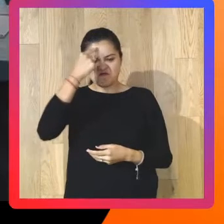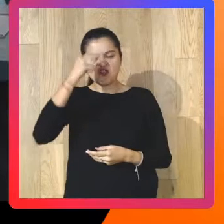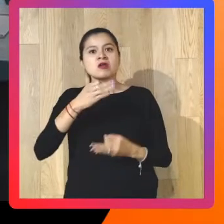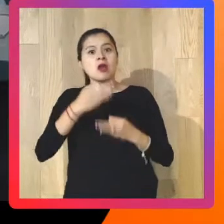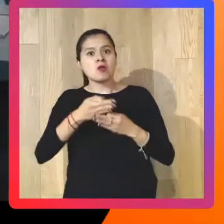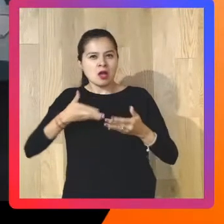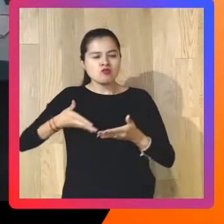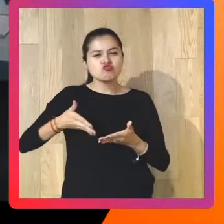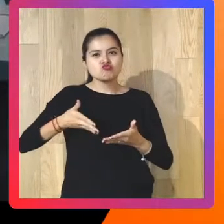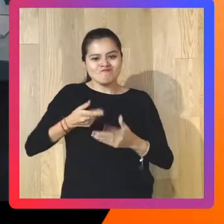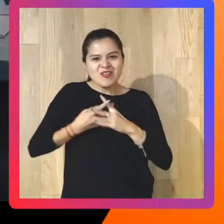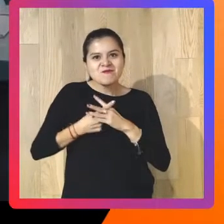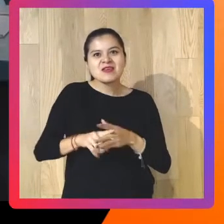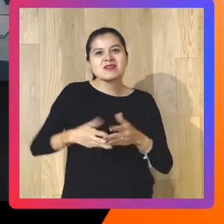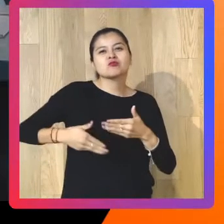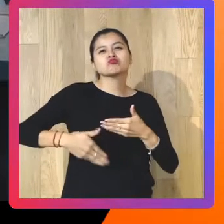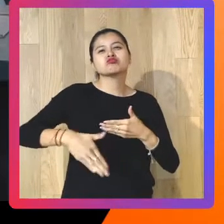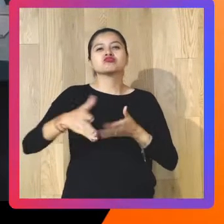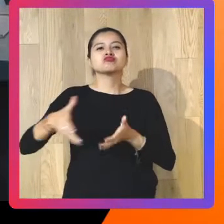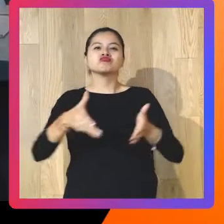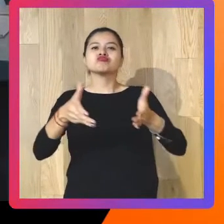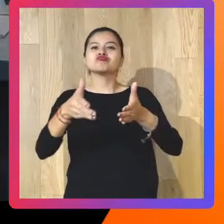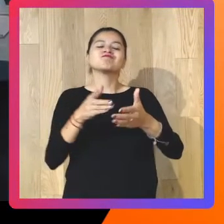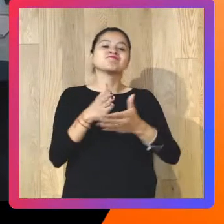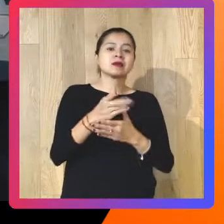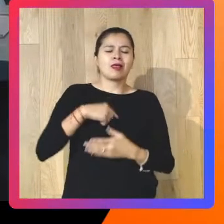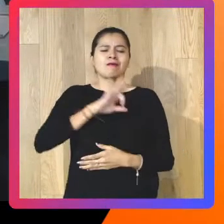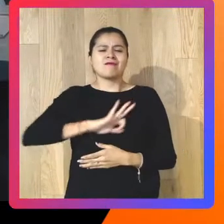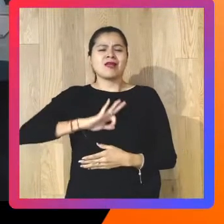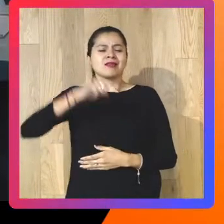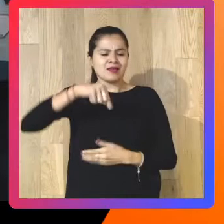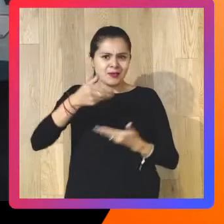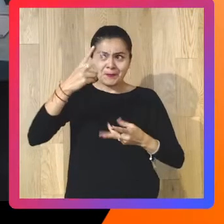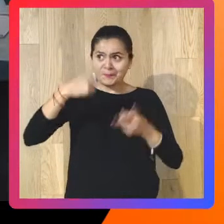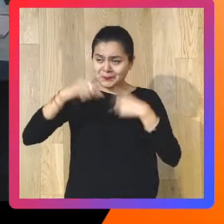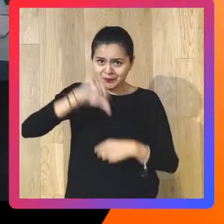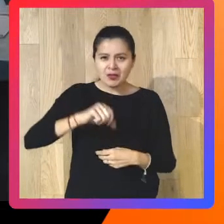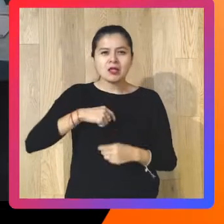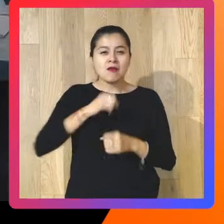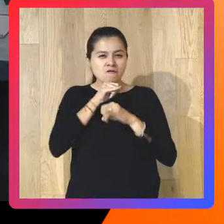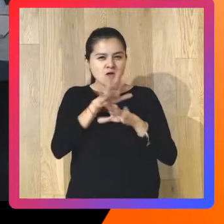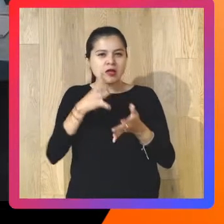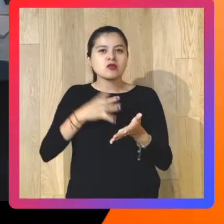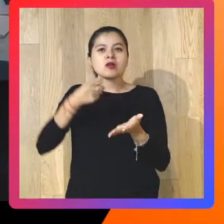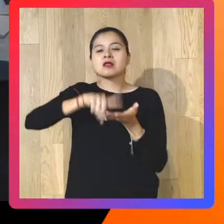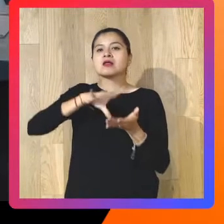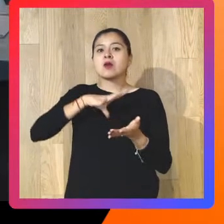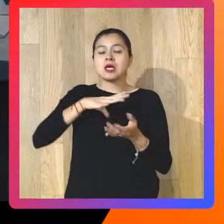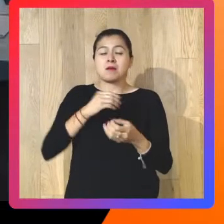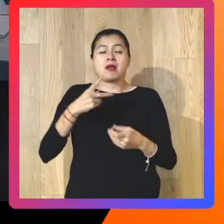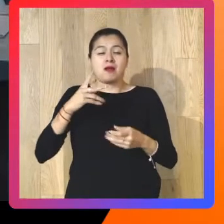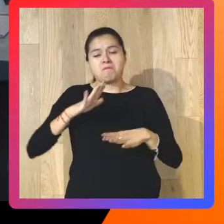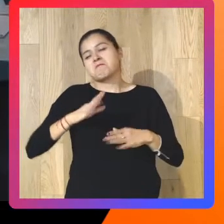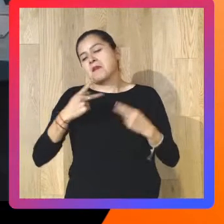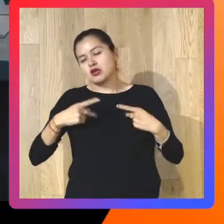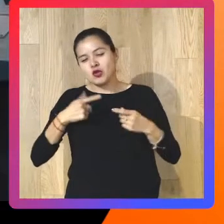gran camino. Me siento muy feliz de estar aquí y sobre todo por la información y las grandes personalidades que vamos a tener.